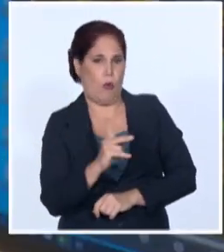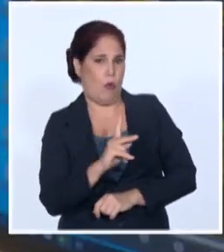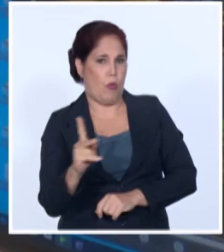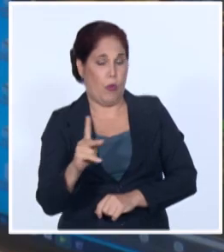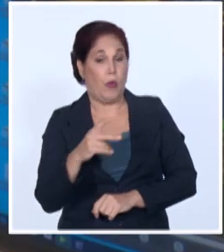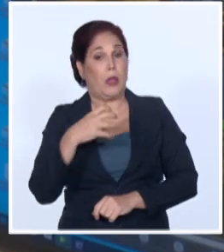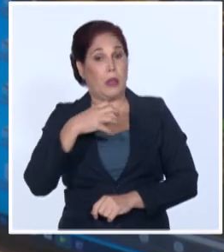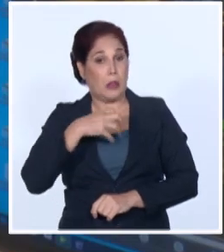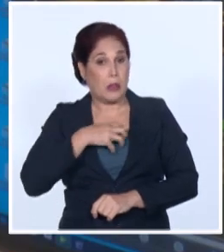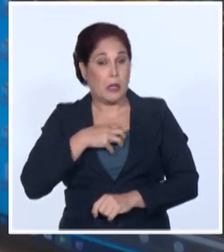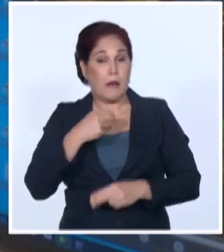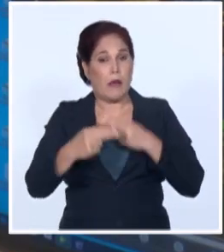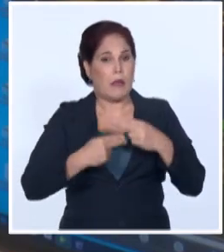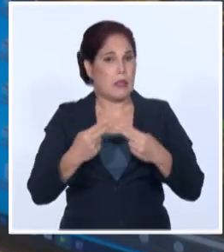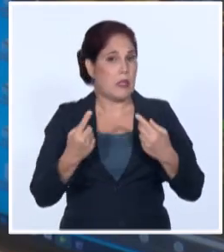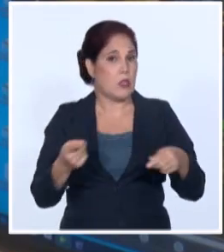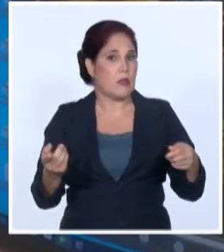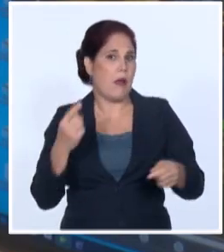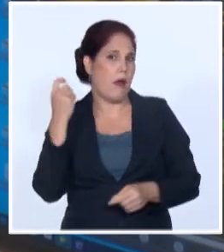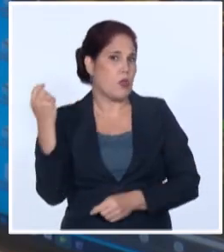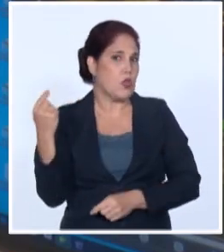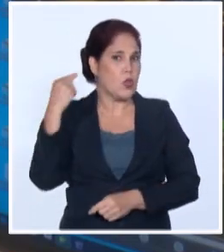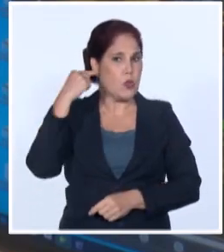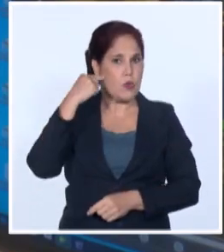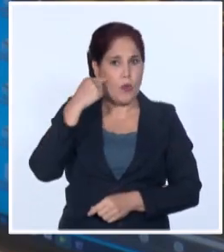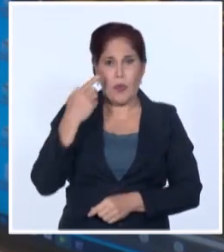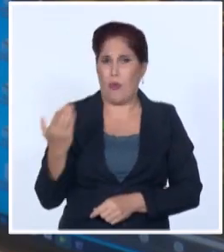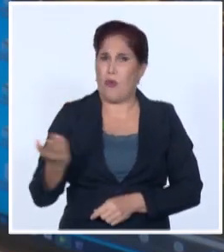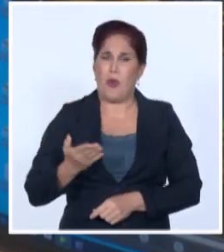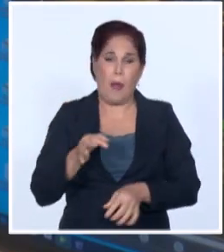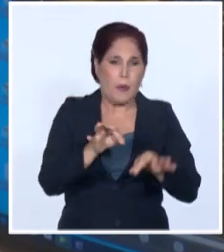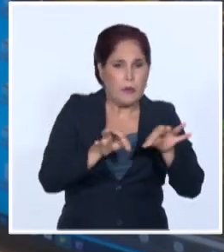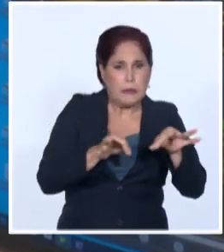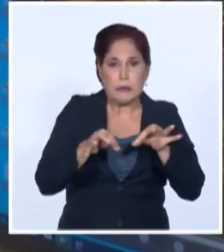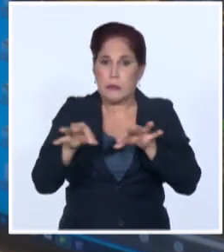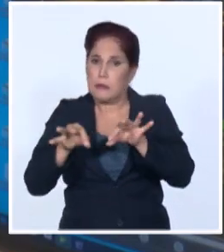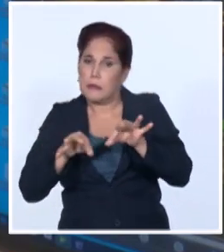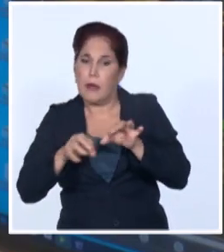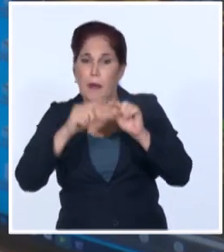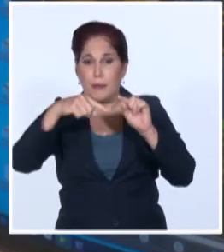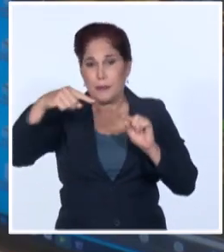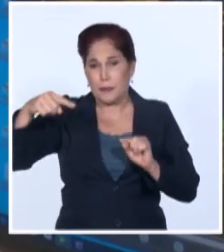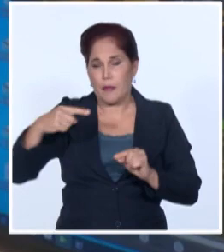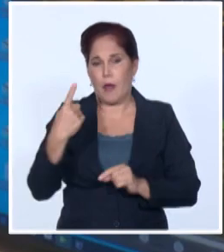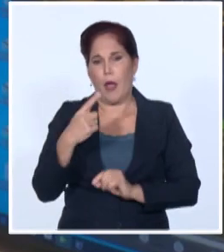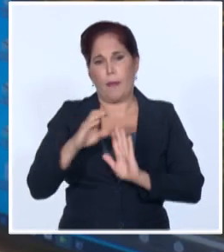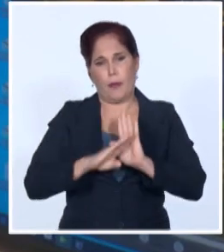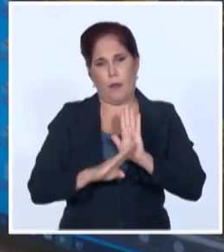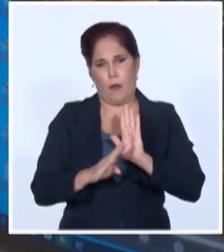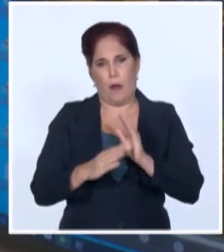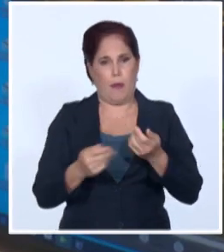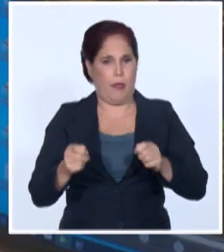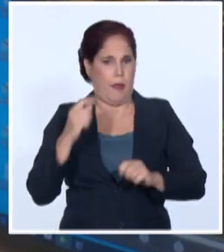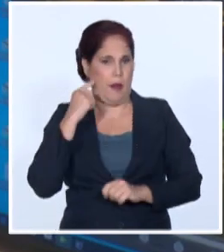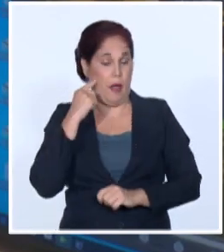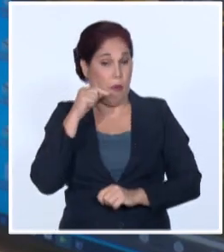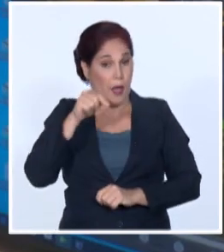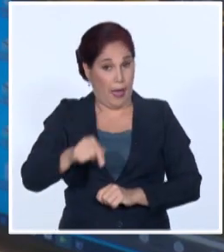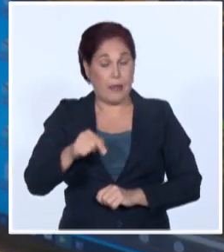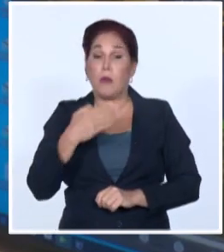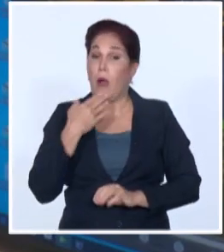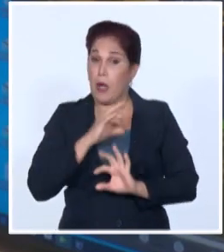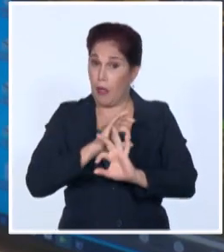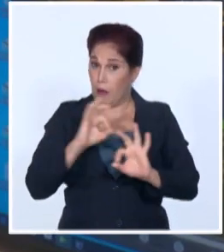sonido de mayor agilidad a la hora de cargar las bandas sonoras de cada programa. Este programa tiene muy buena calidad de